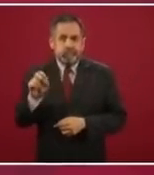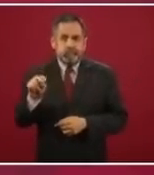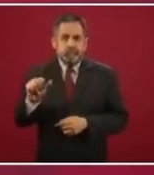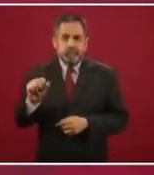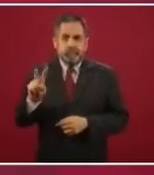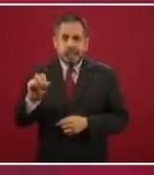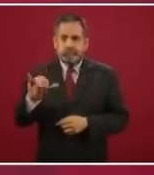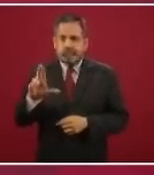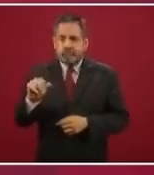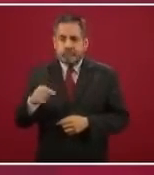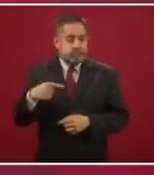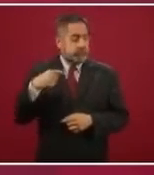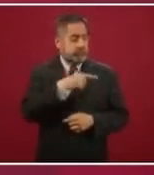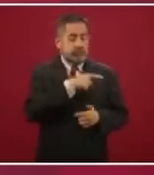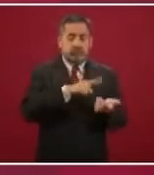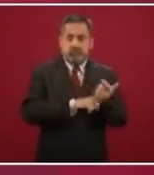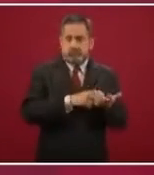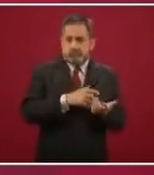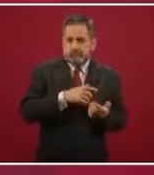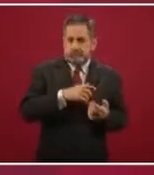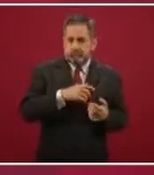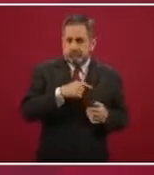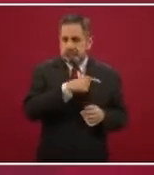teórico del conservadurismo en México.